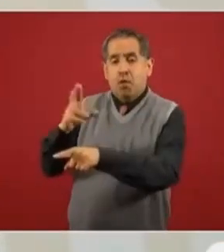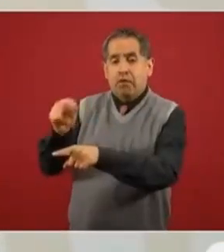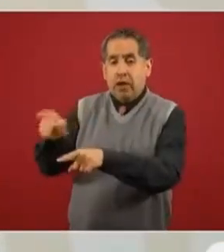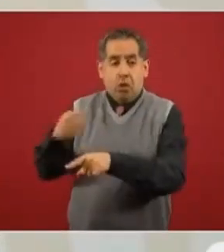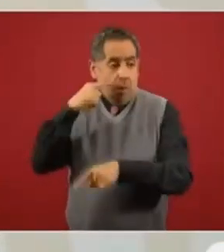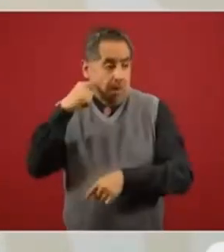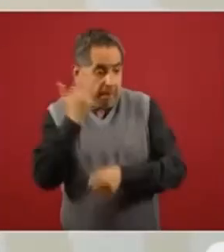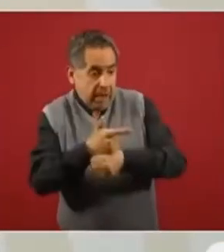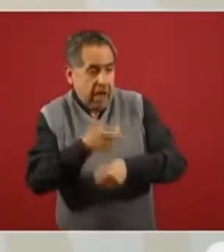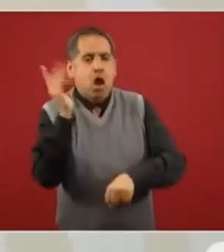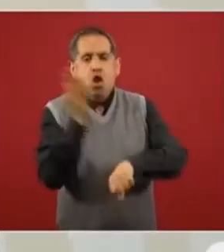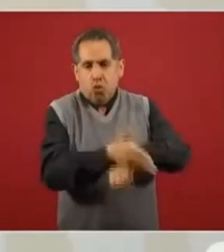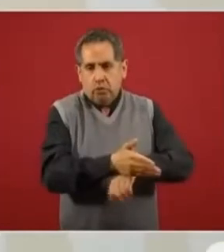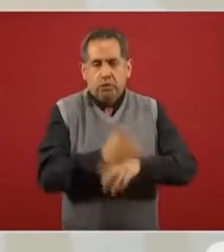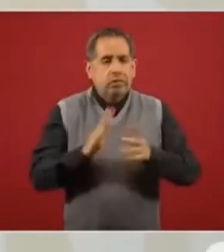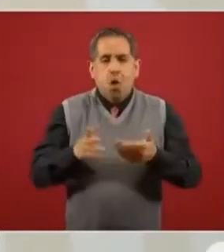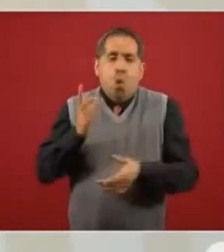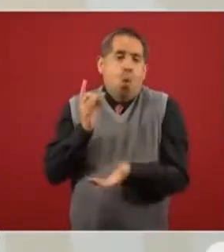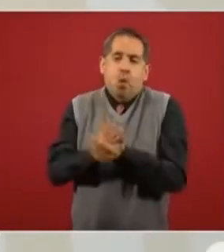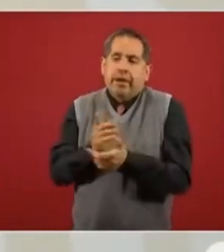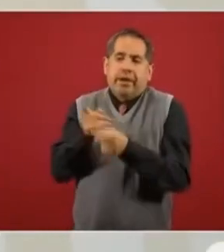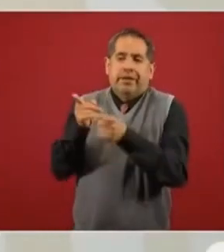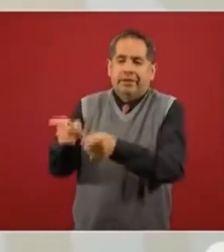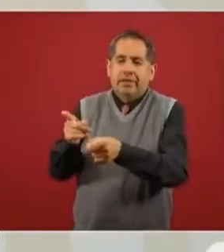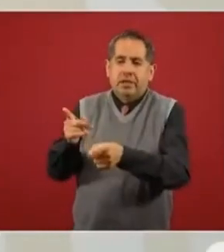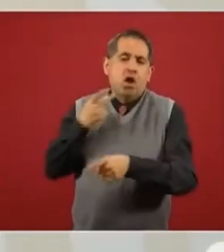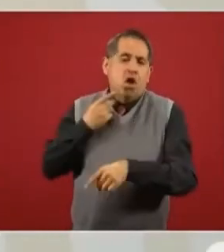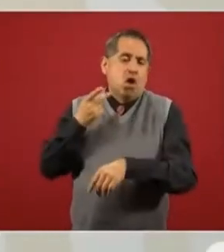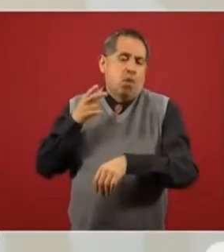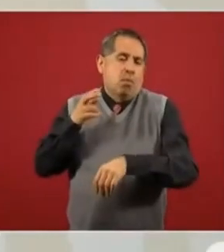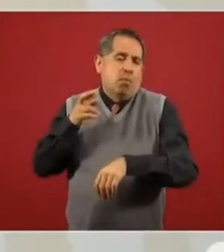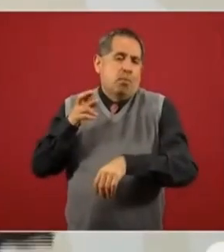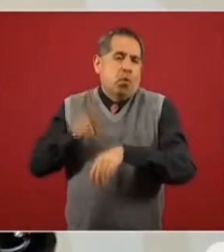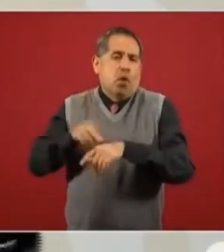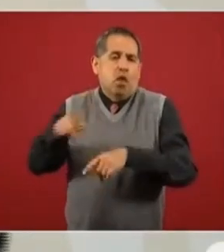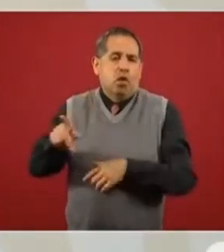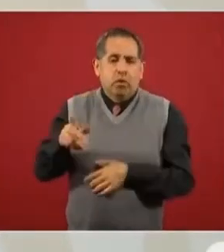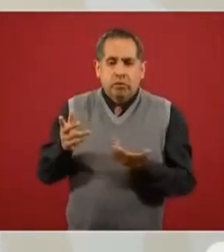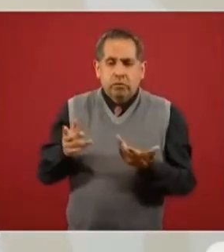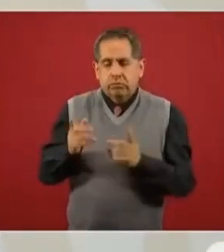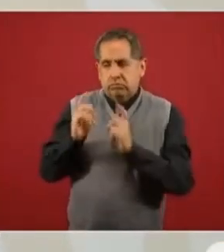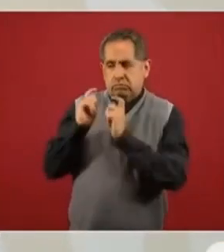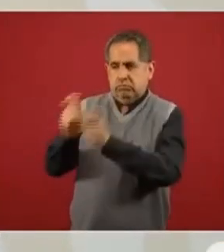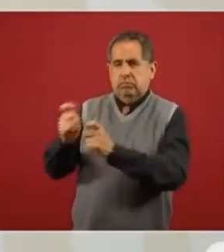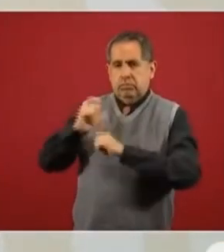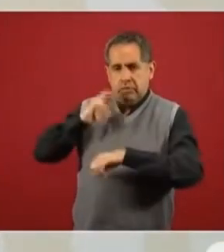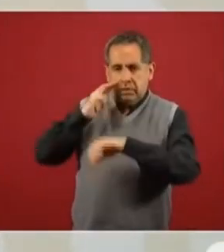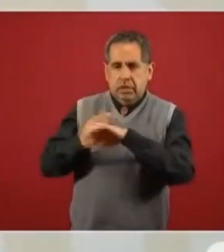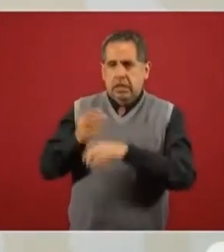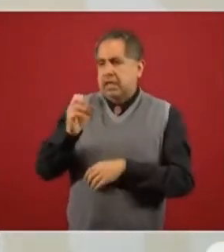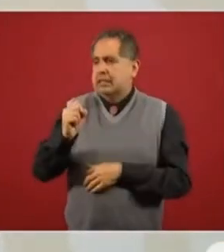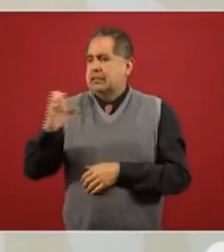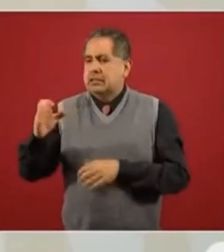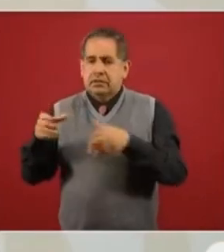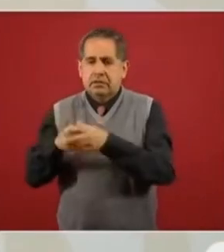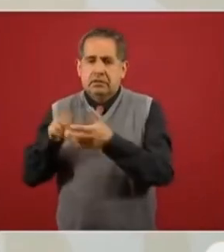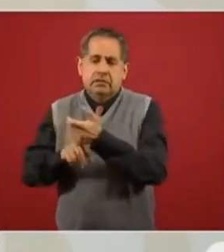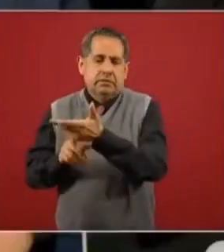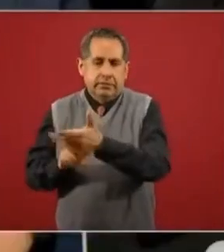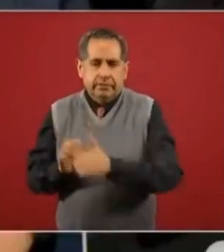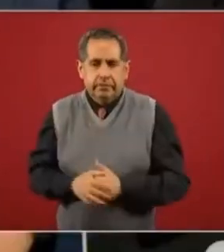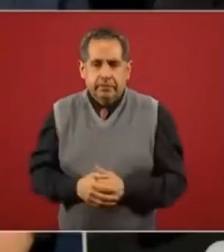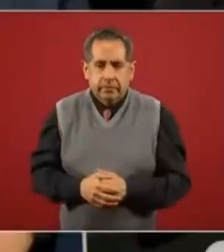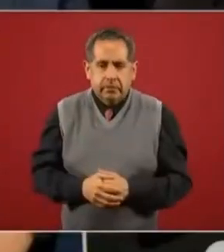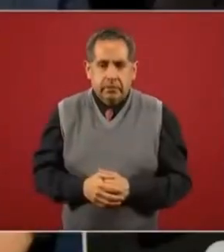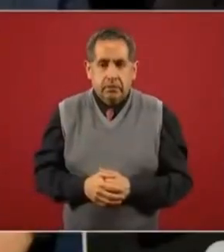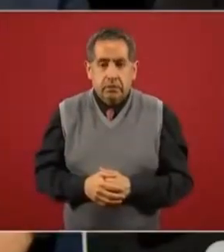una atribución explícita y exclusiva de la Procuraduría del Consumidor, que está sectorizada a la Secretaría de Economía. Ok, y la